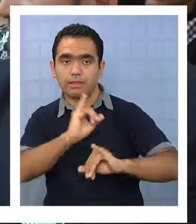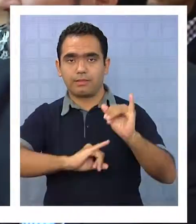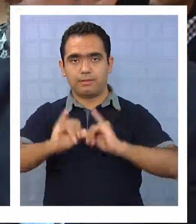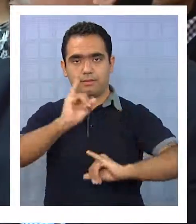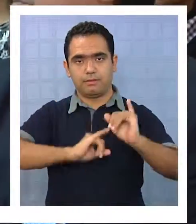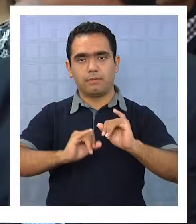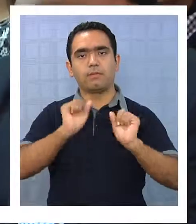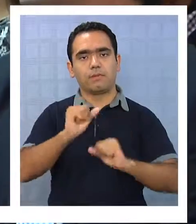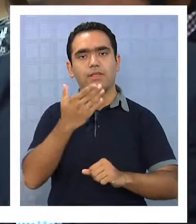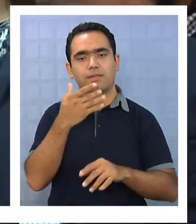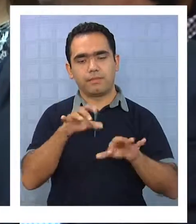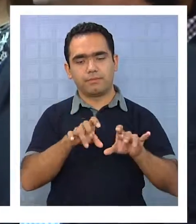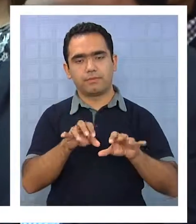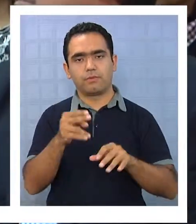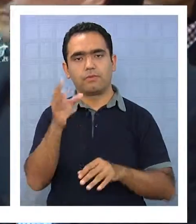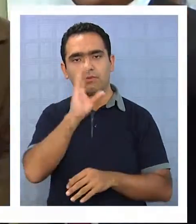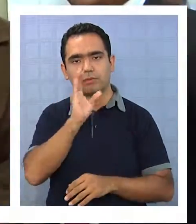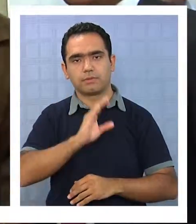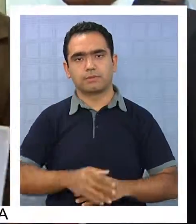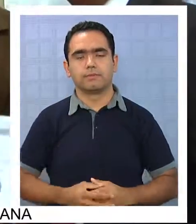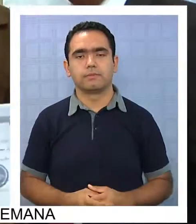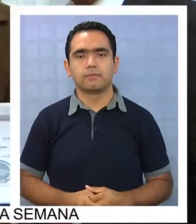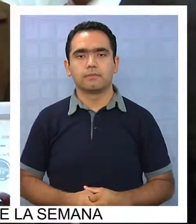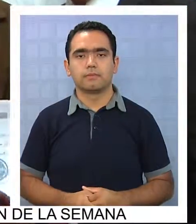Gracias.